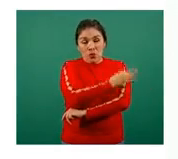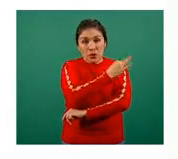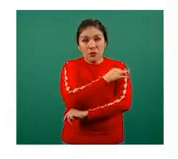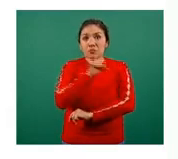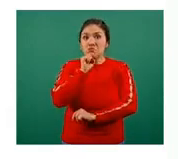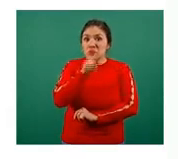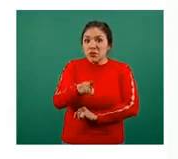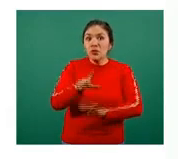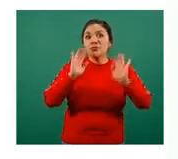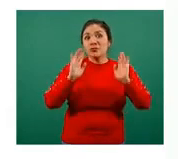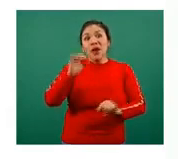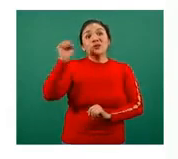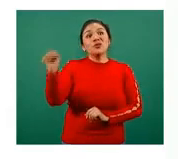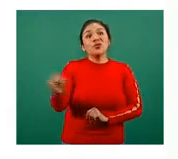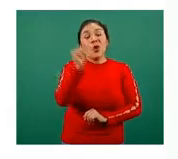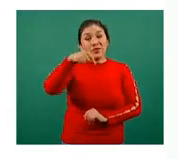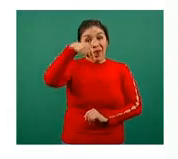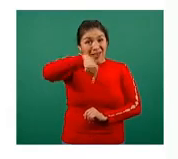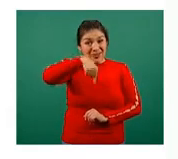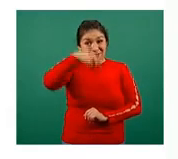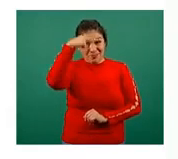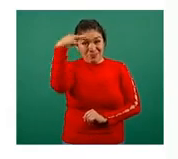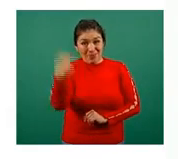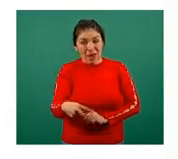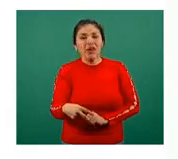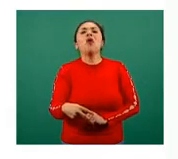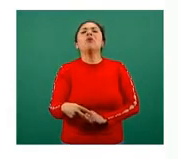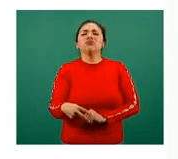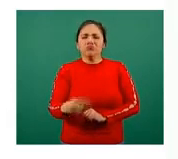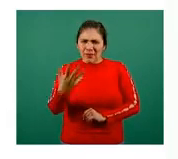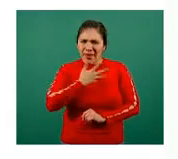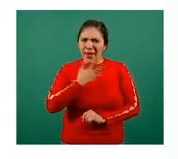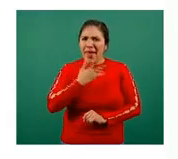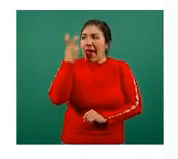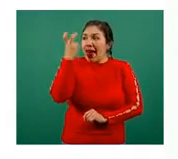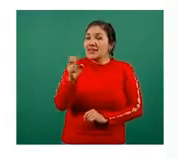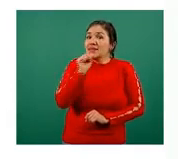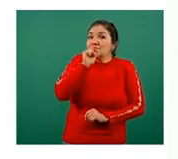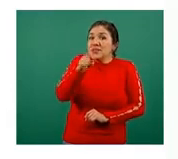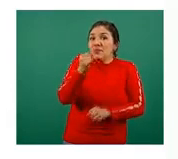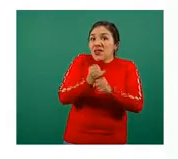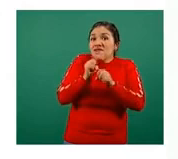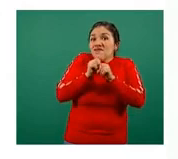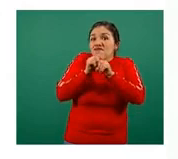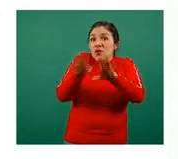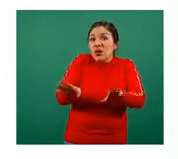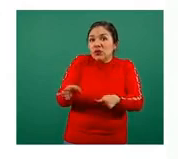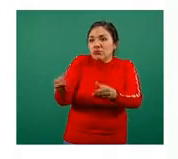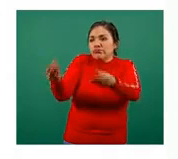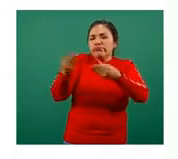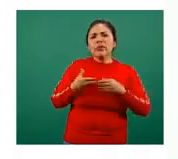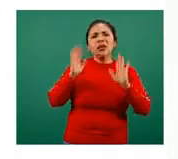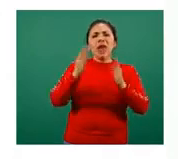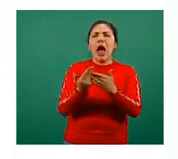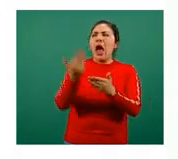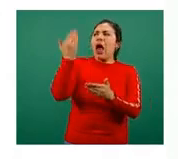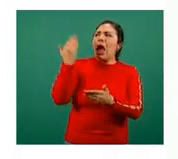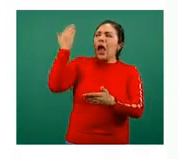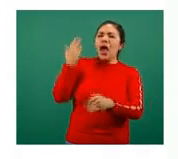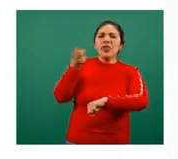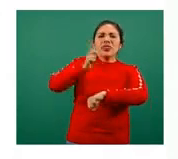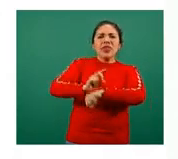cual afortunadamente en México tuvimos esta información desde días pasados